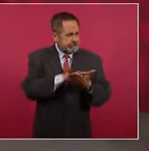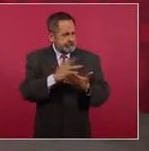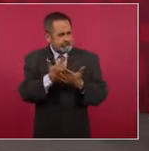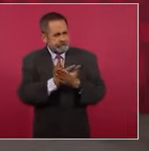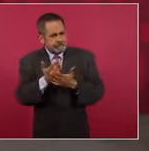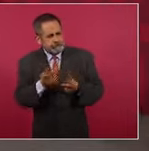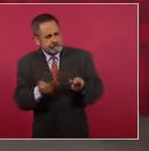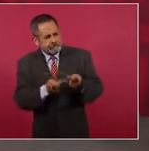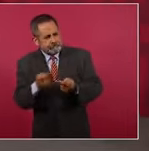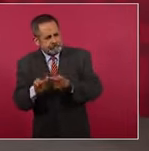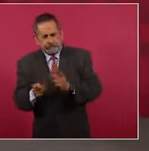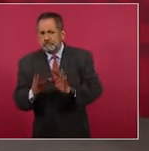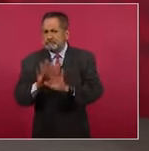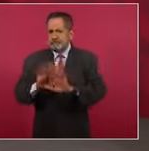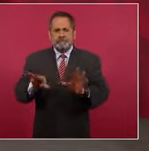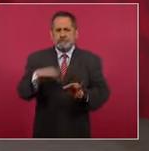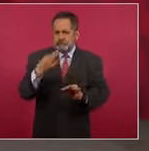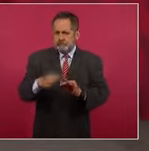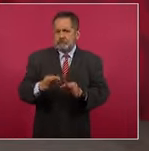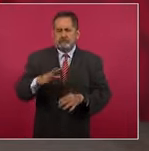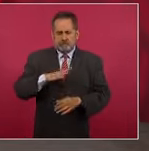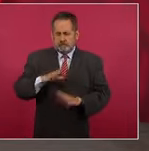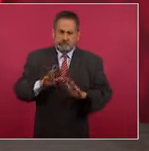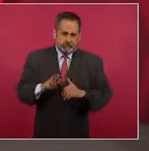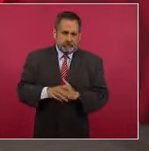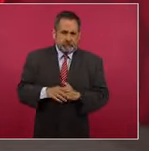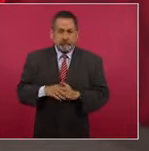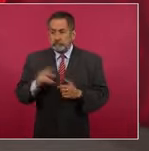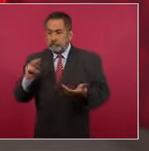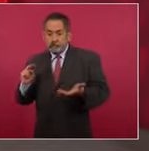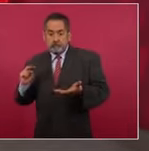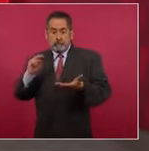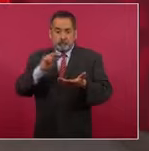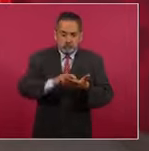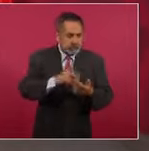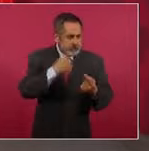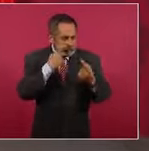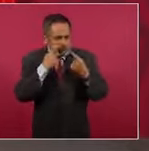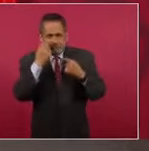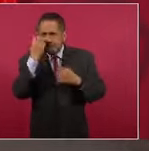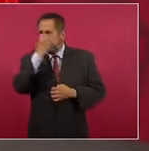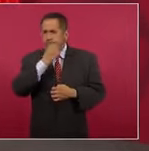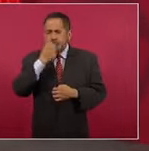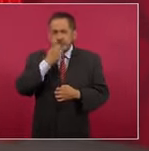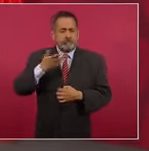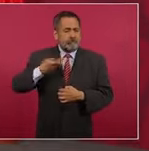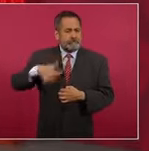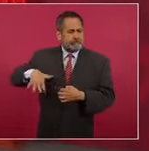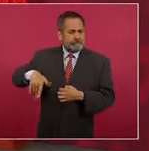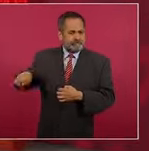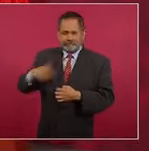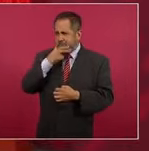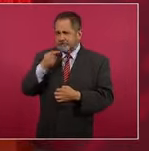se trabajó en el territorio, se fue como aquí lo mencionó